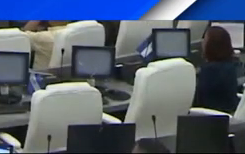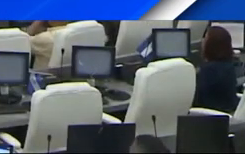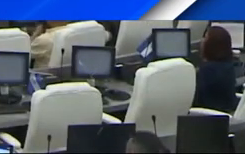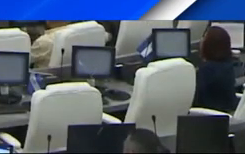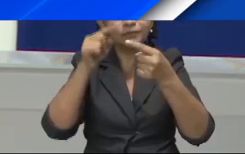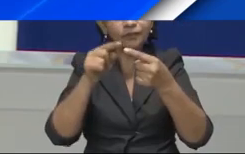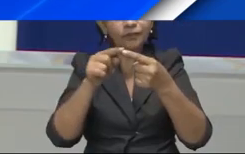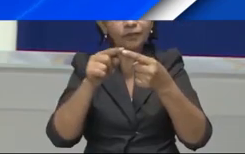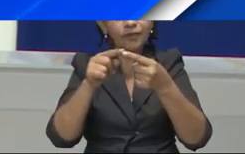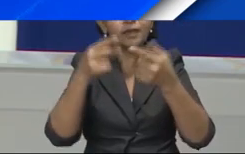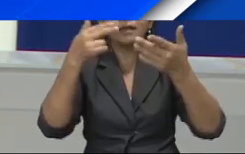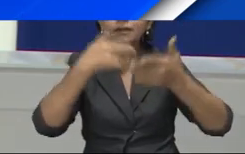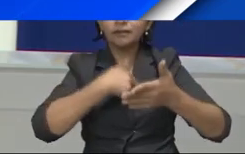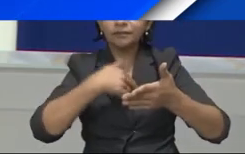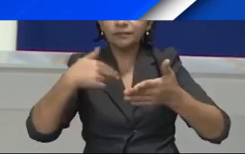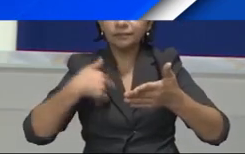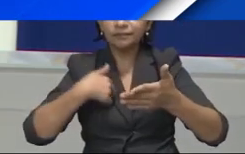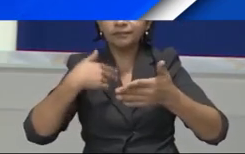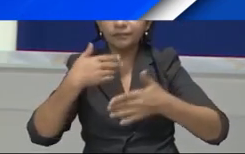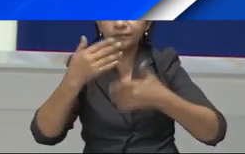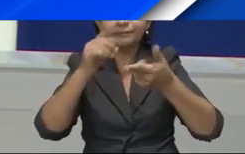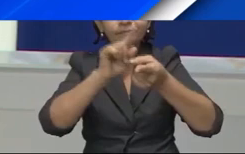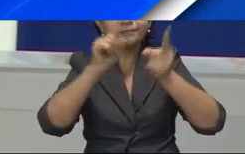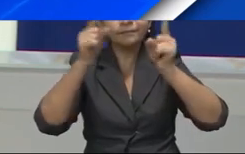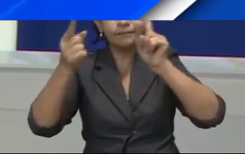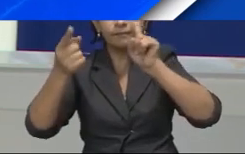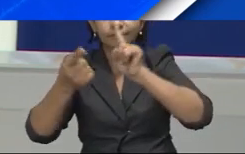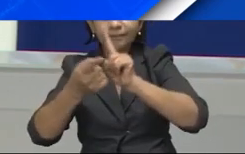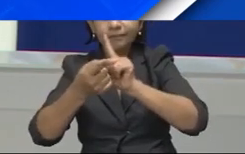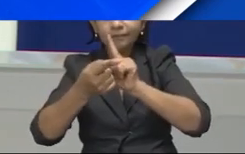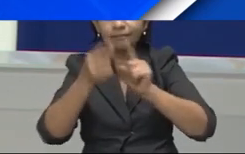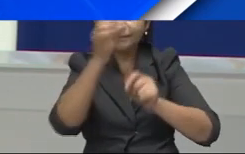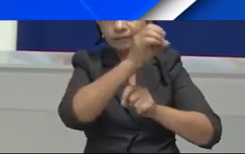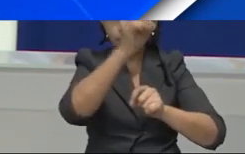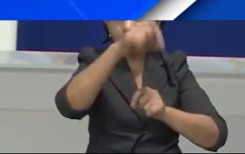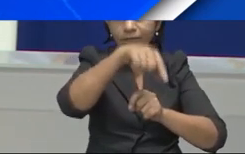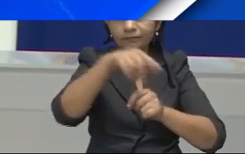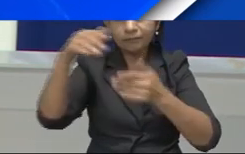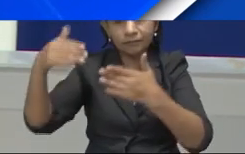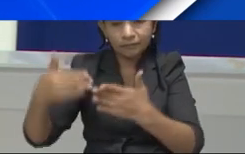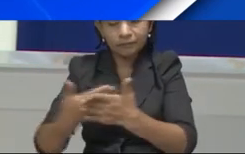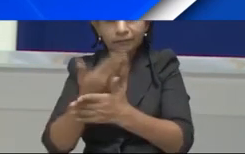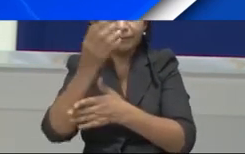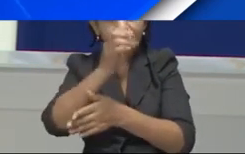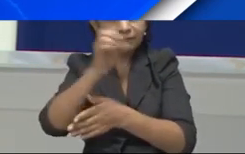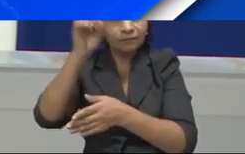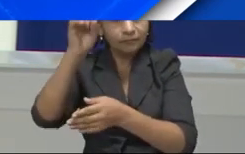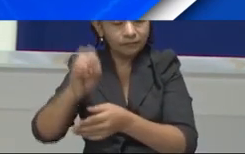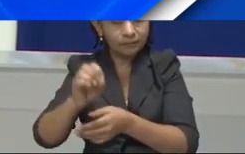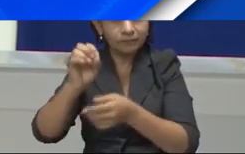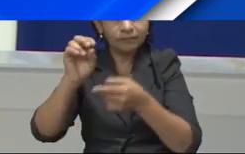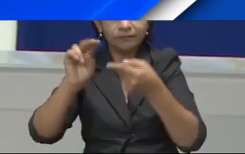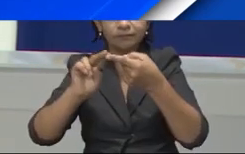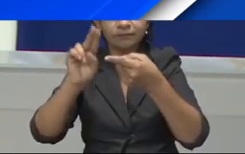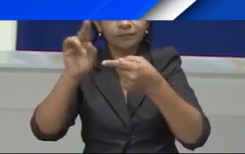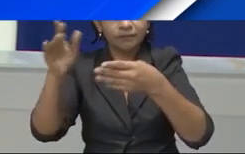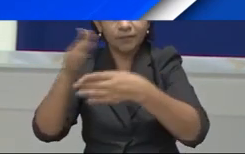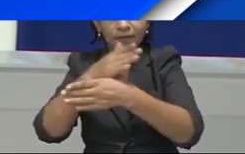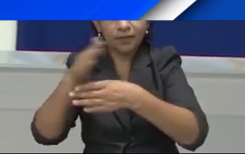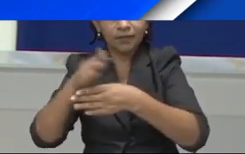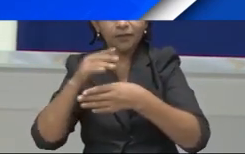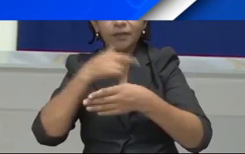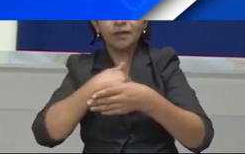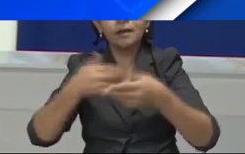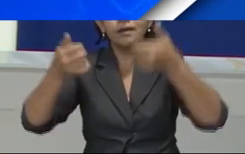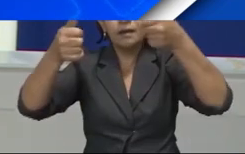Crédito Público. Realizar el proceso de transición para reemplazar los USD LIBOR